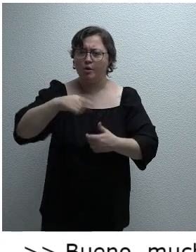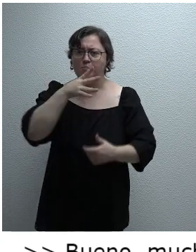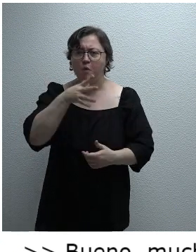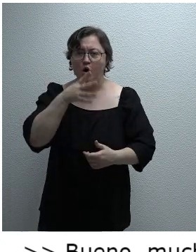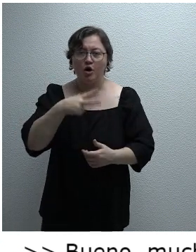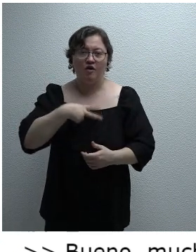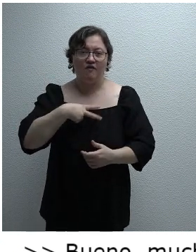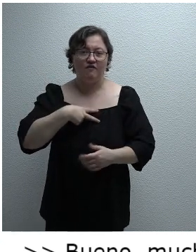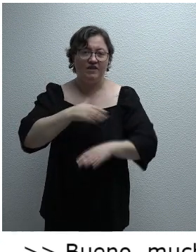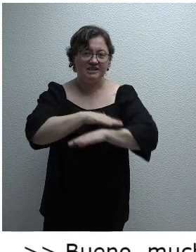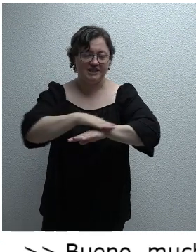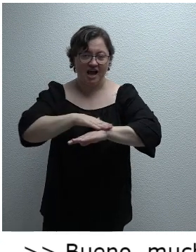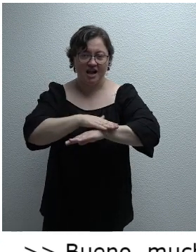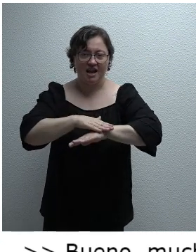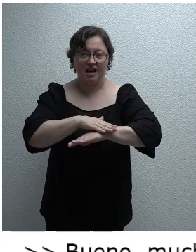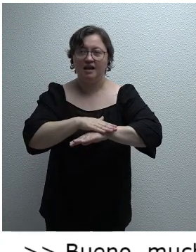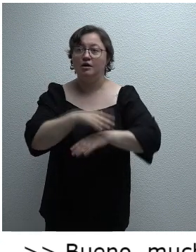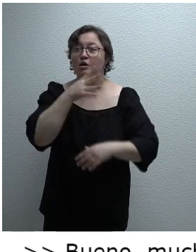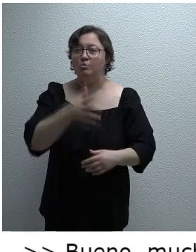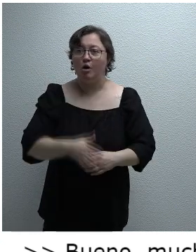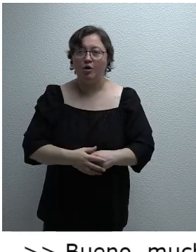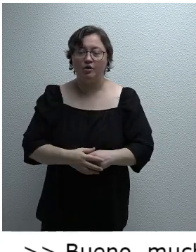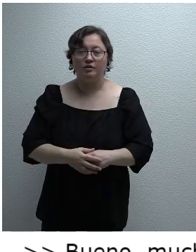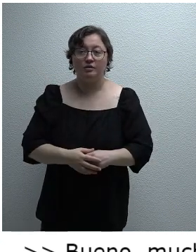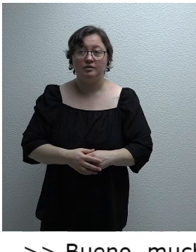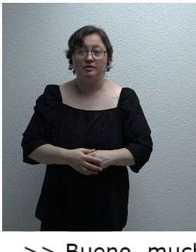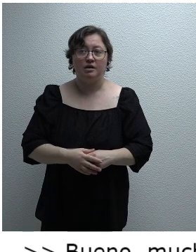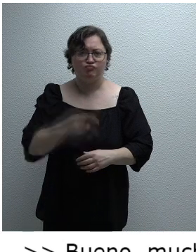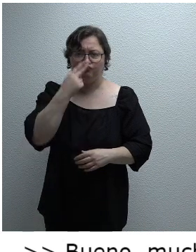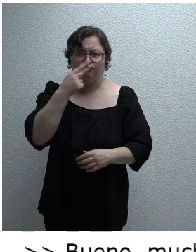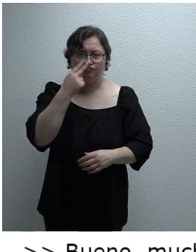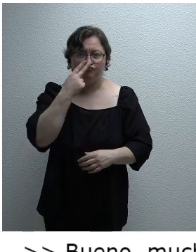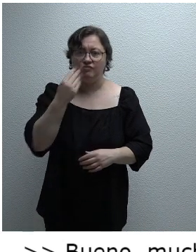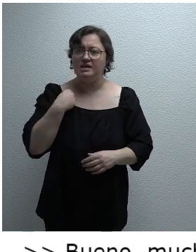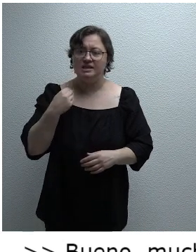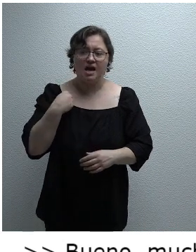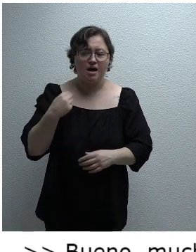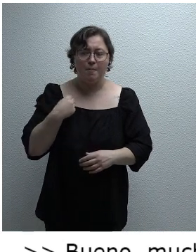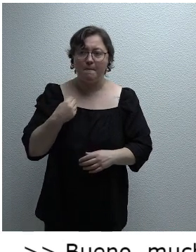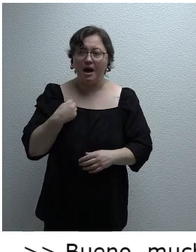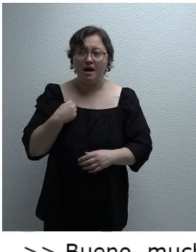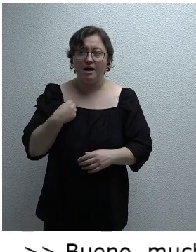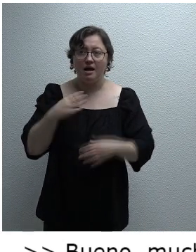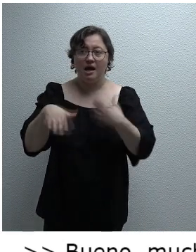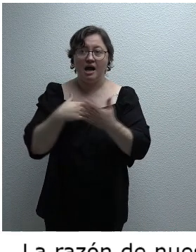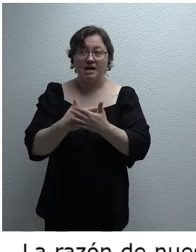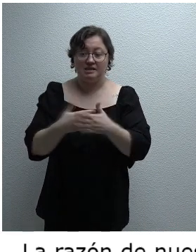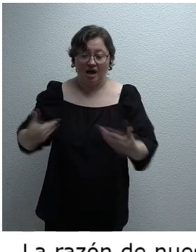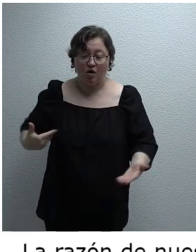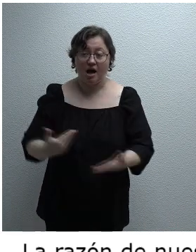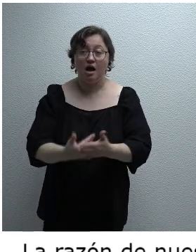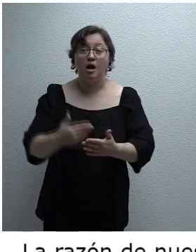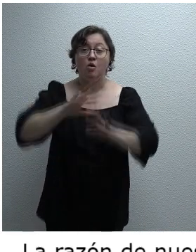los fiscales es de gran interés. Nuestras funciones hasta el momento en el mundo de